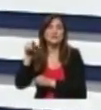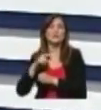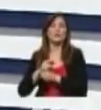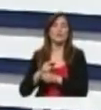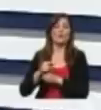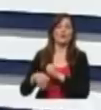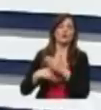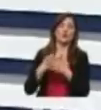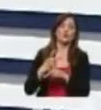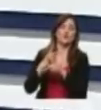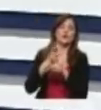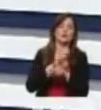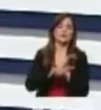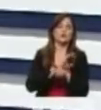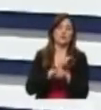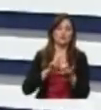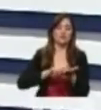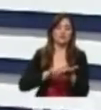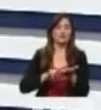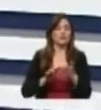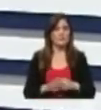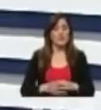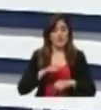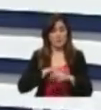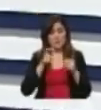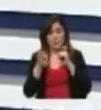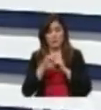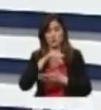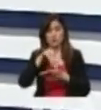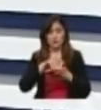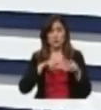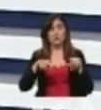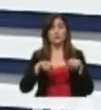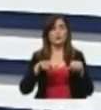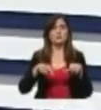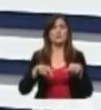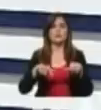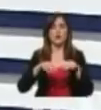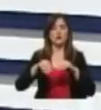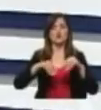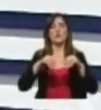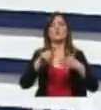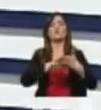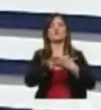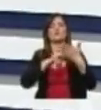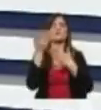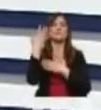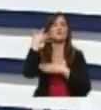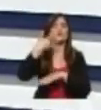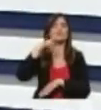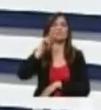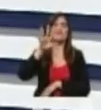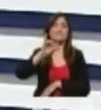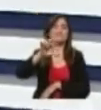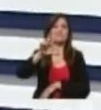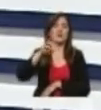los concejales del Distrito Metropolitano. El plazo de reubicación para los centros que están en uso de suelo prohibido venció el pasado 25 de